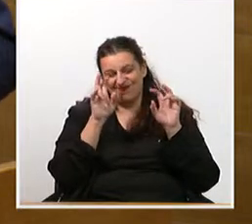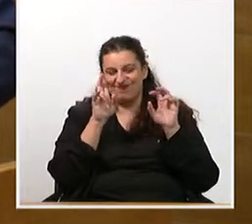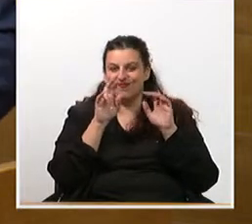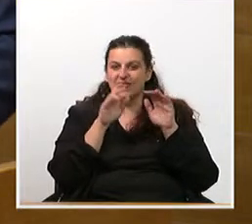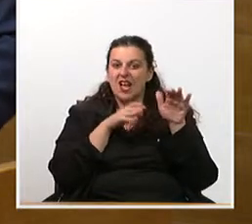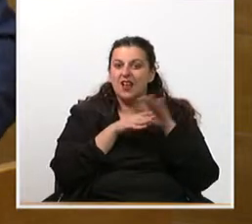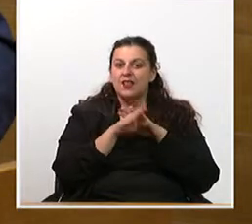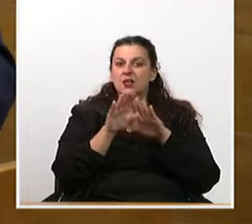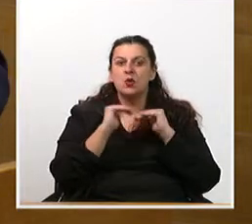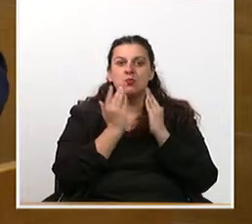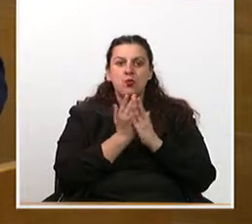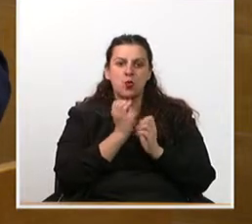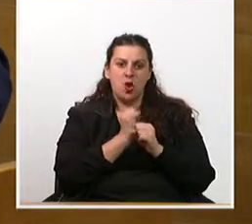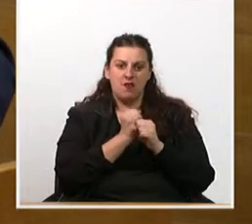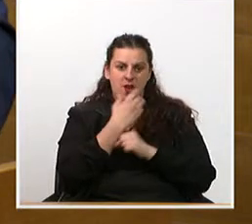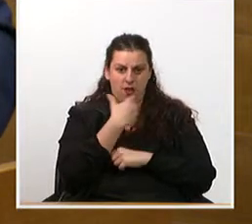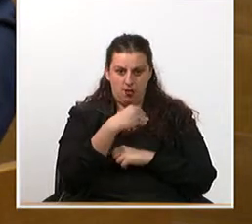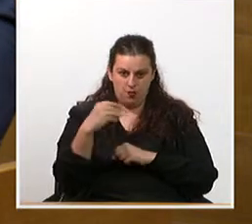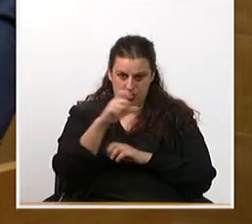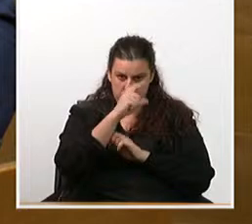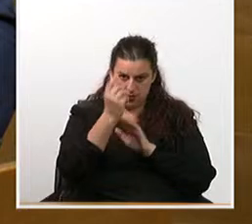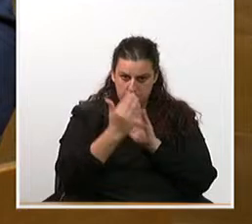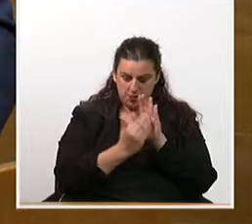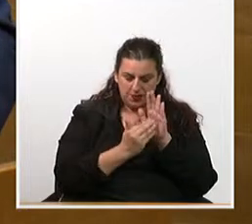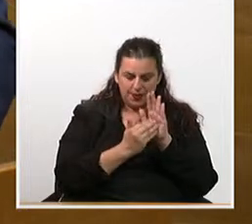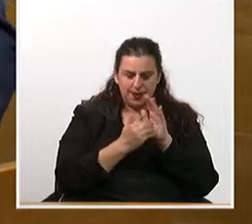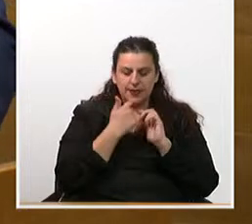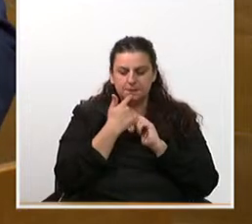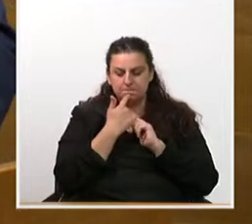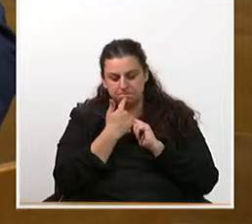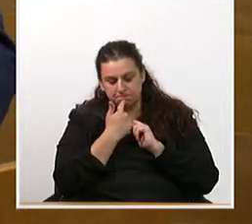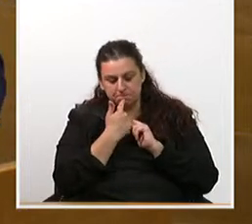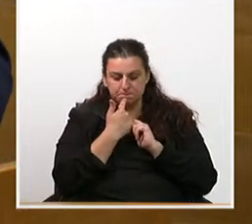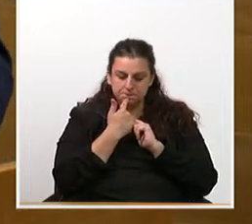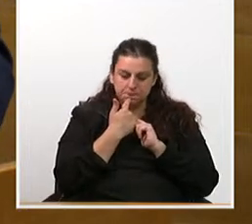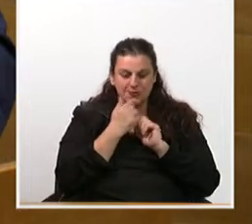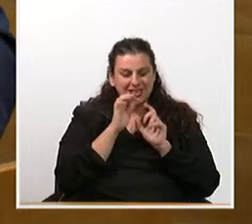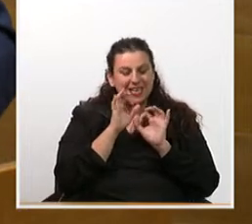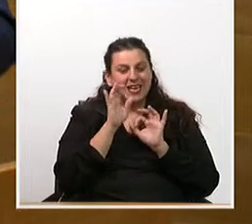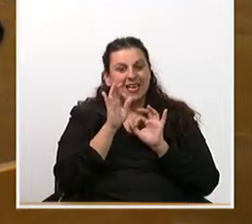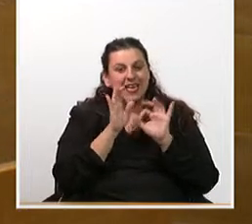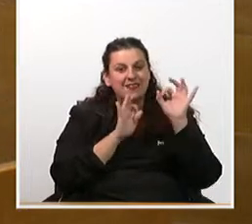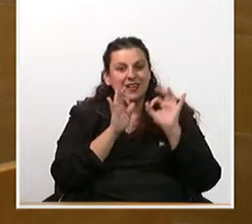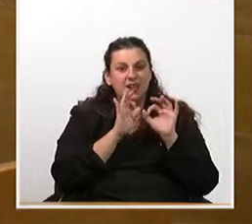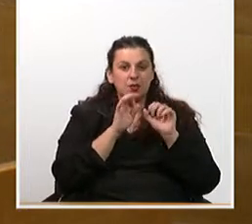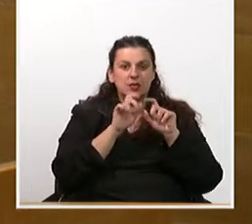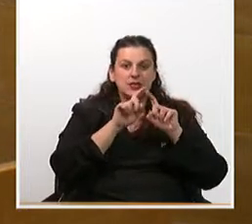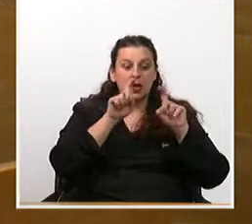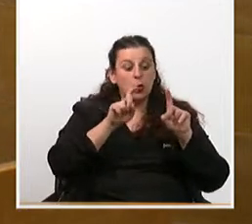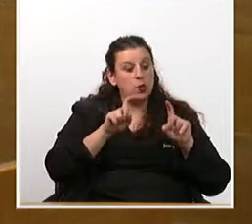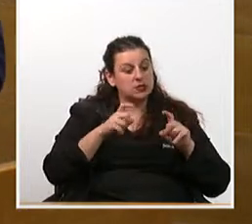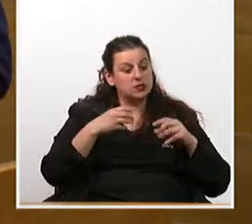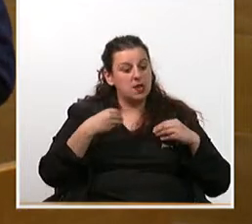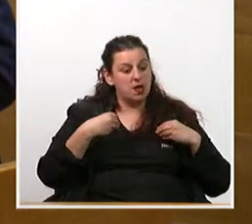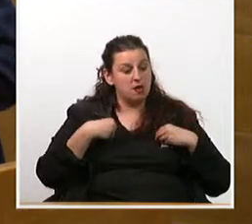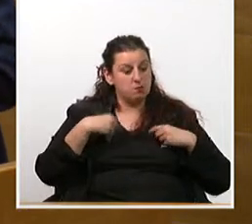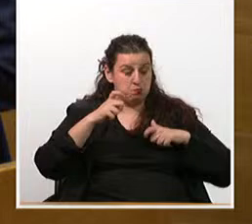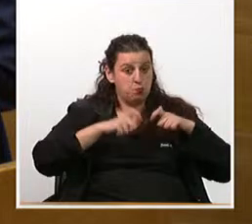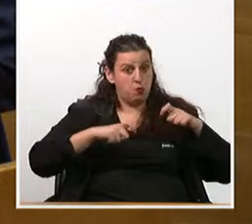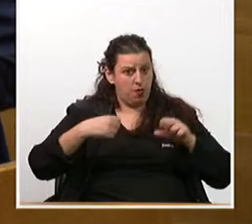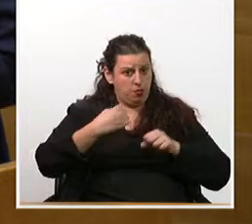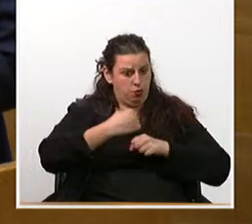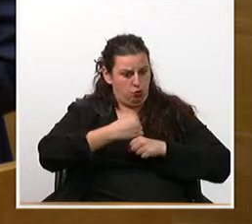valenciana debemos señalar que la evolución de los principales indicadores de la encuesta de población activa muestra en nuestra